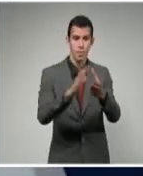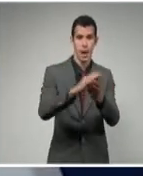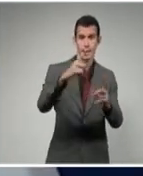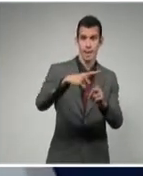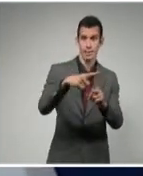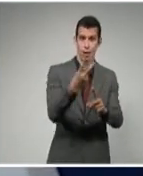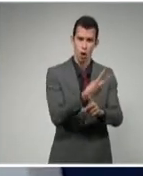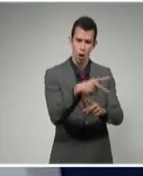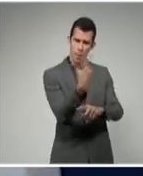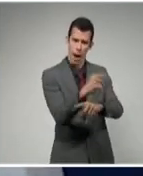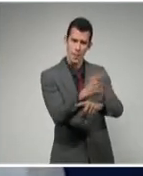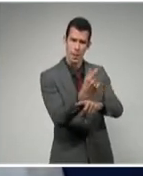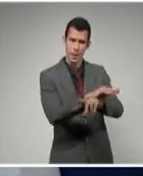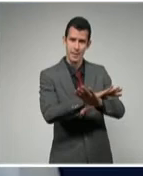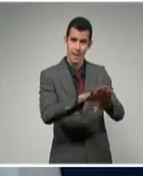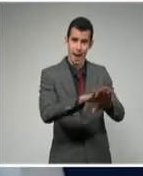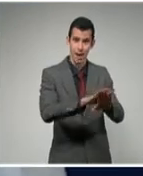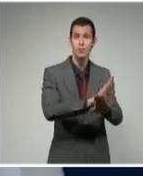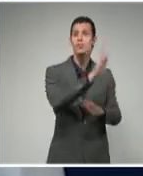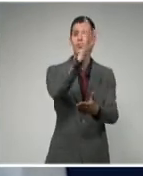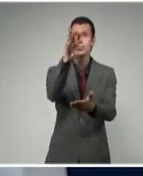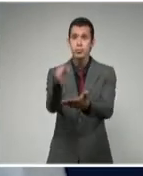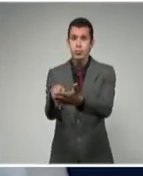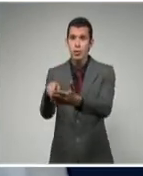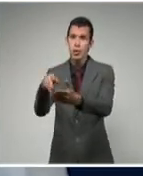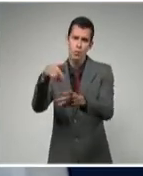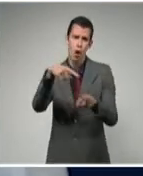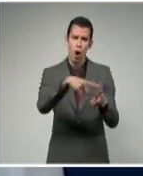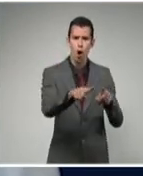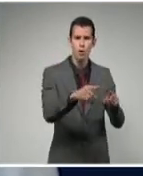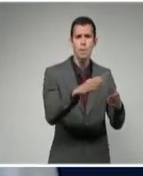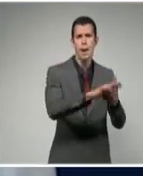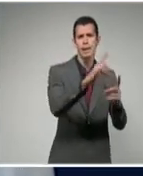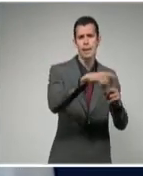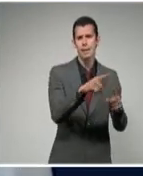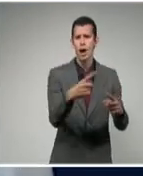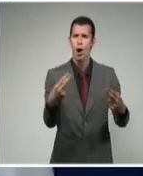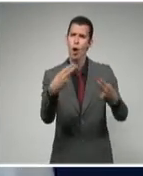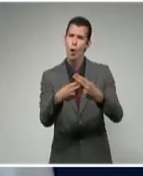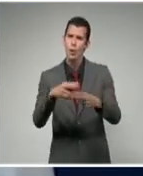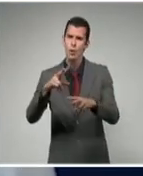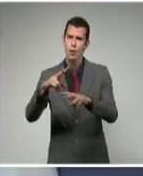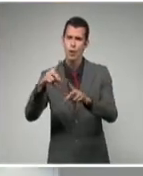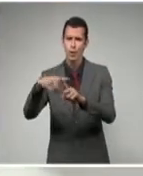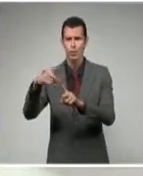características de los jugadores que integren este conjunto, que próximamente se dará a conocer.